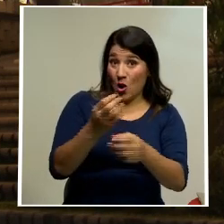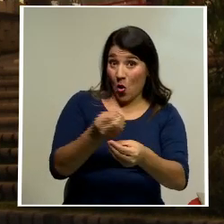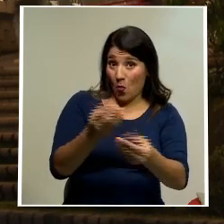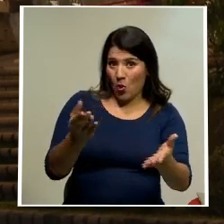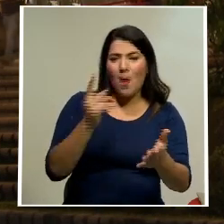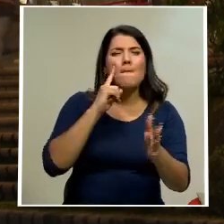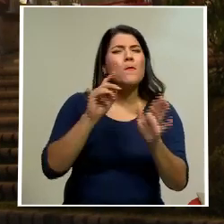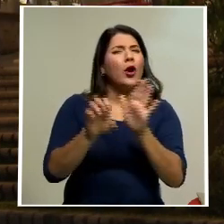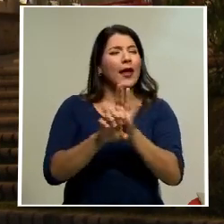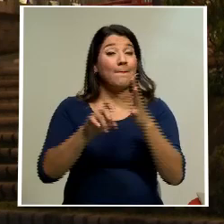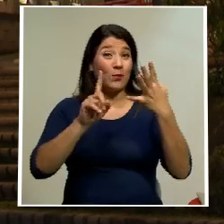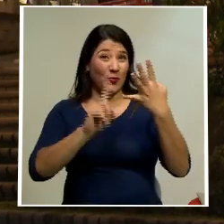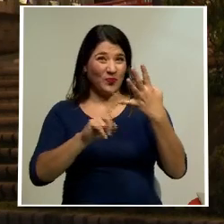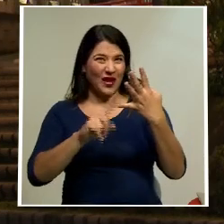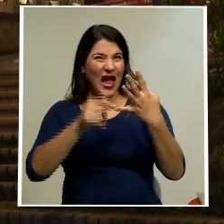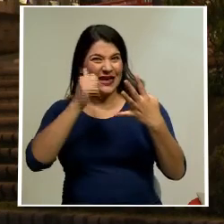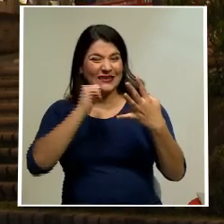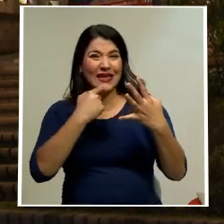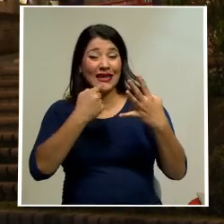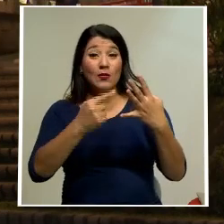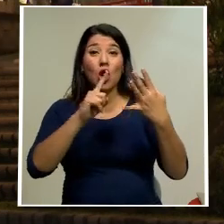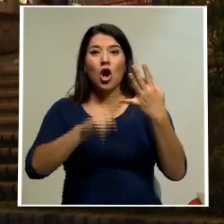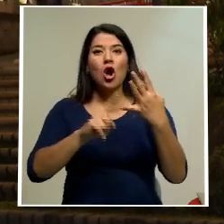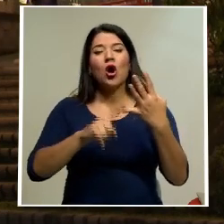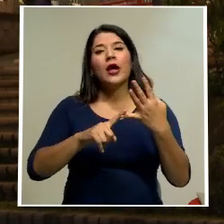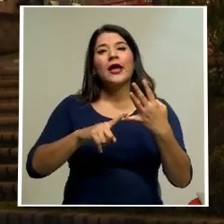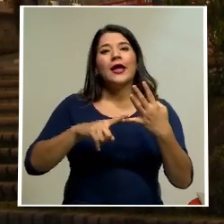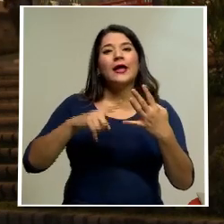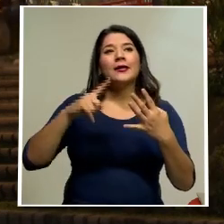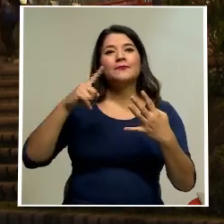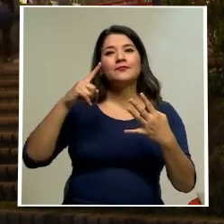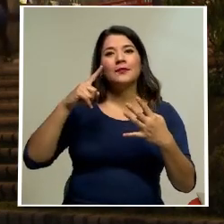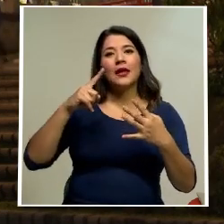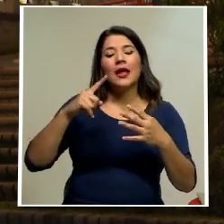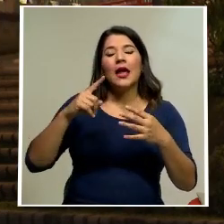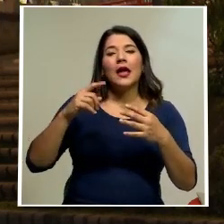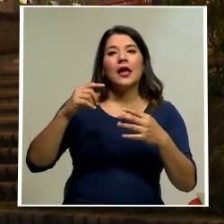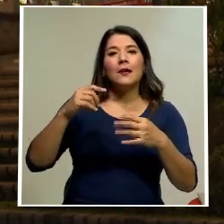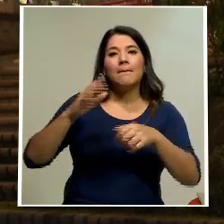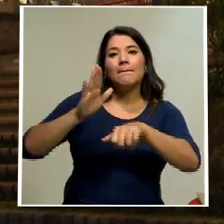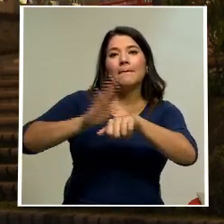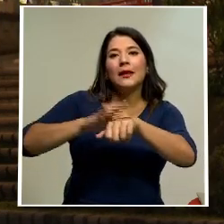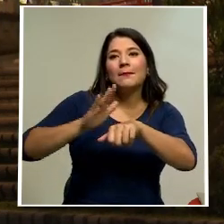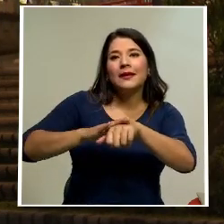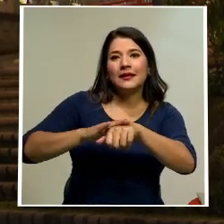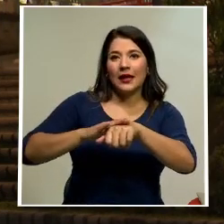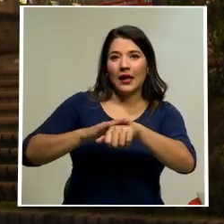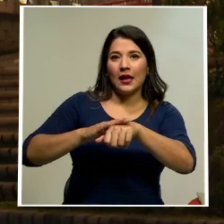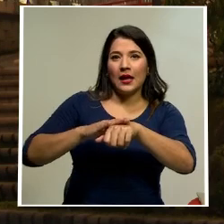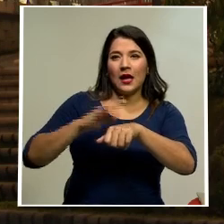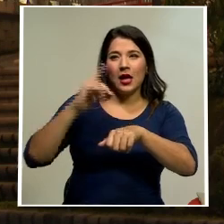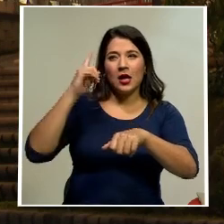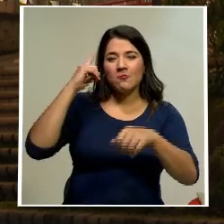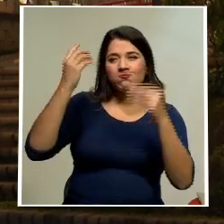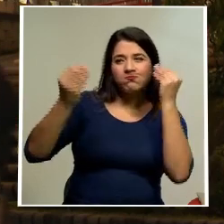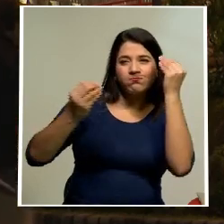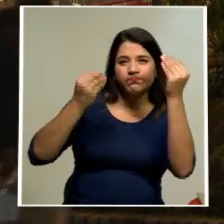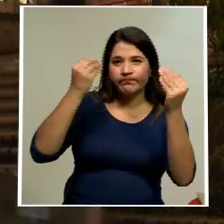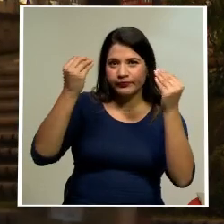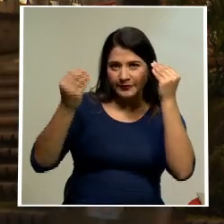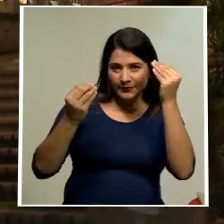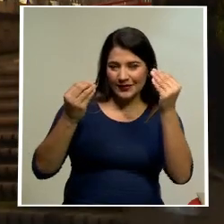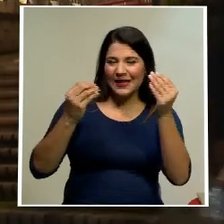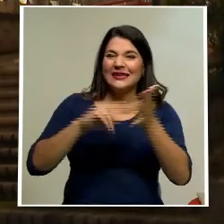realmente también sigue levantando muchísima polémica en la Asamblea, inclusive a un nivel en que la Asamblea